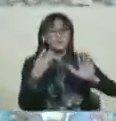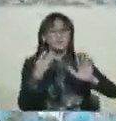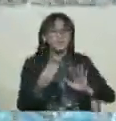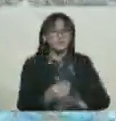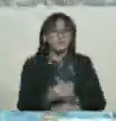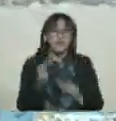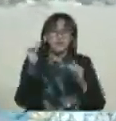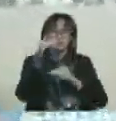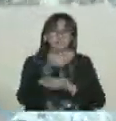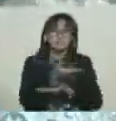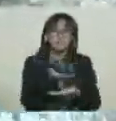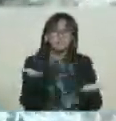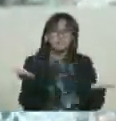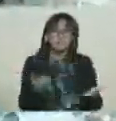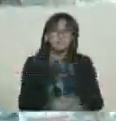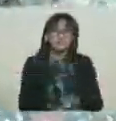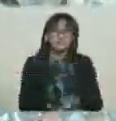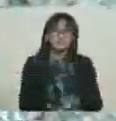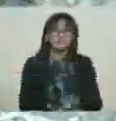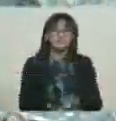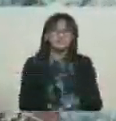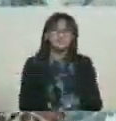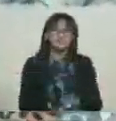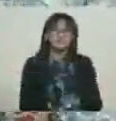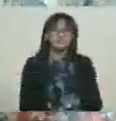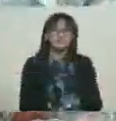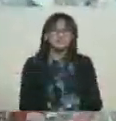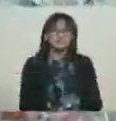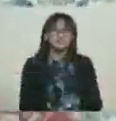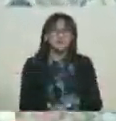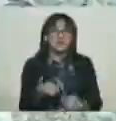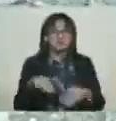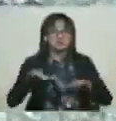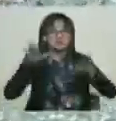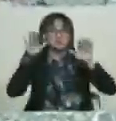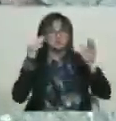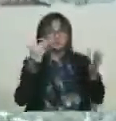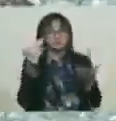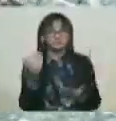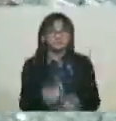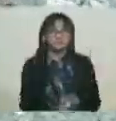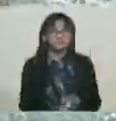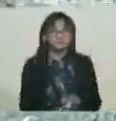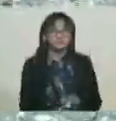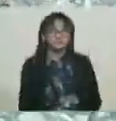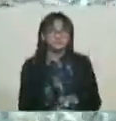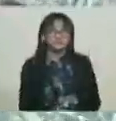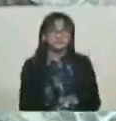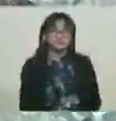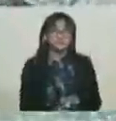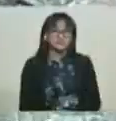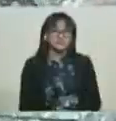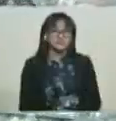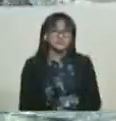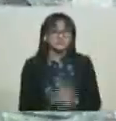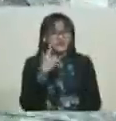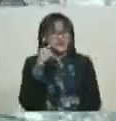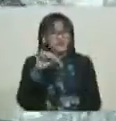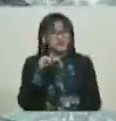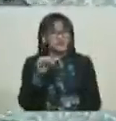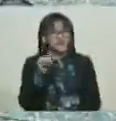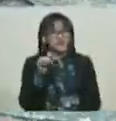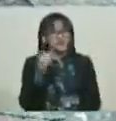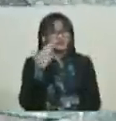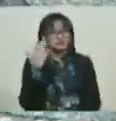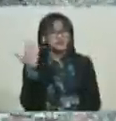atención cámara vamos a hacer una hora desde aquí qué les parece de